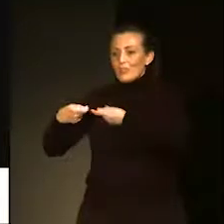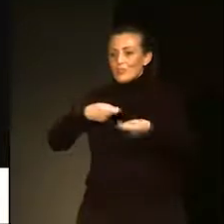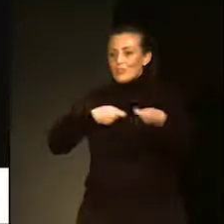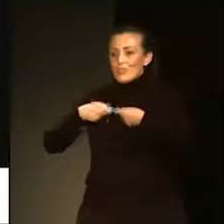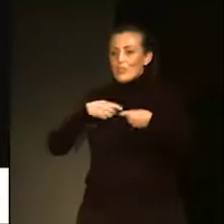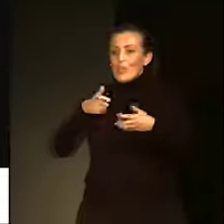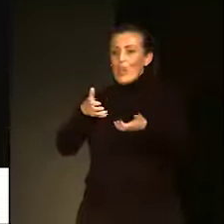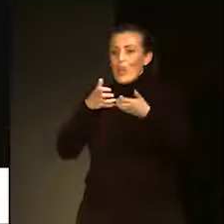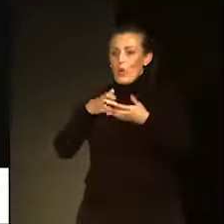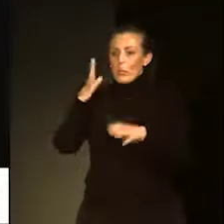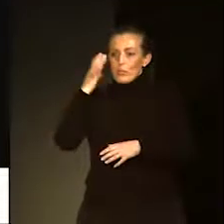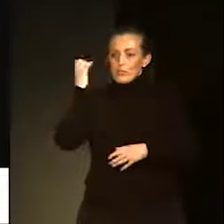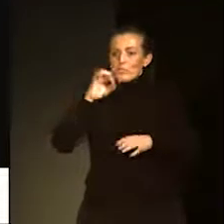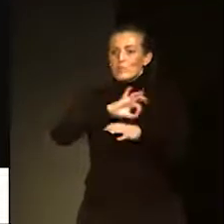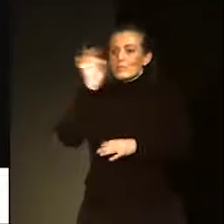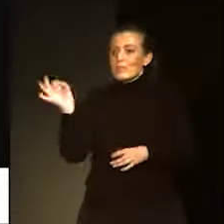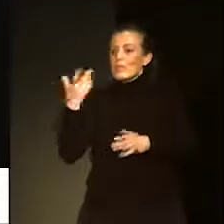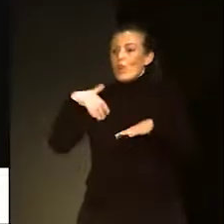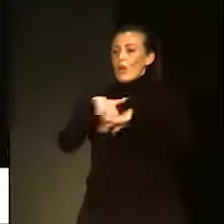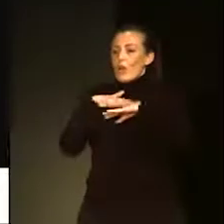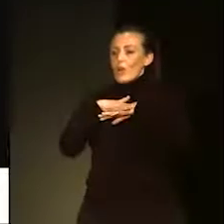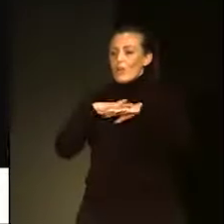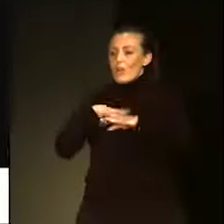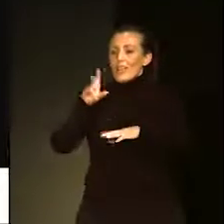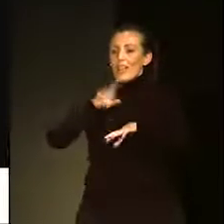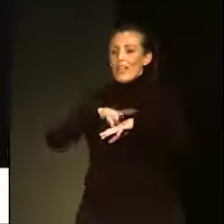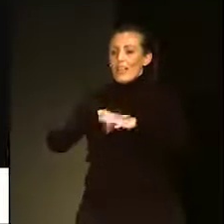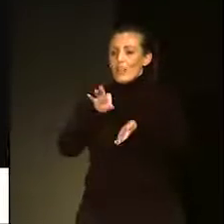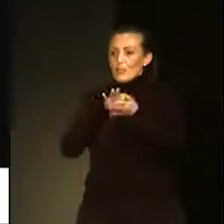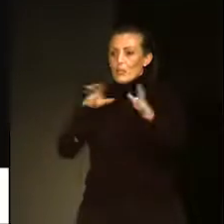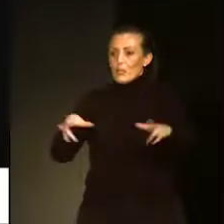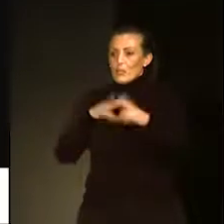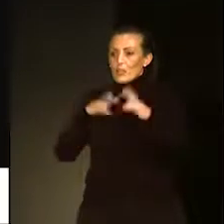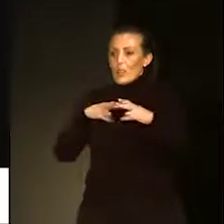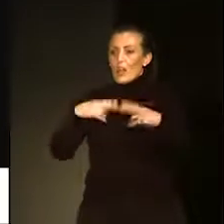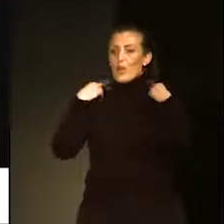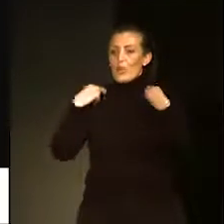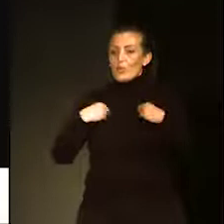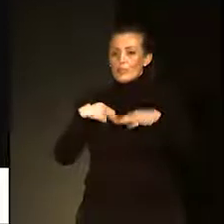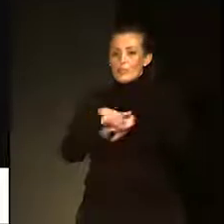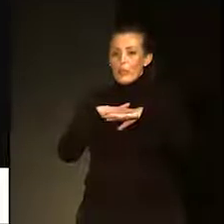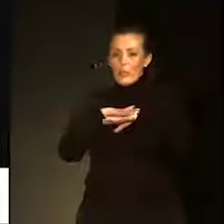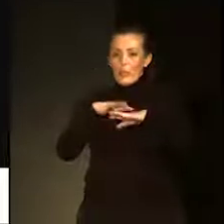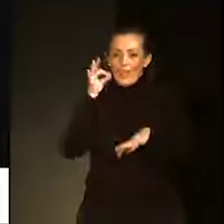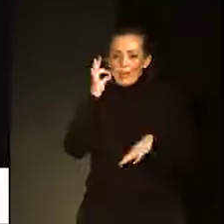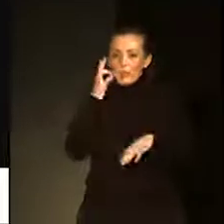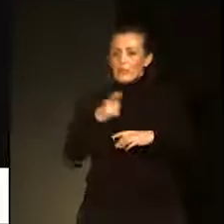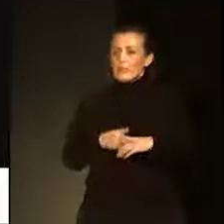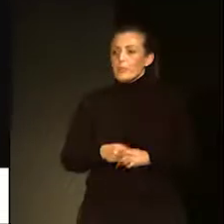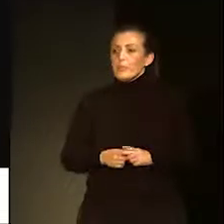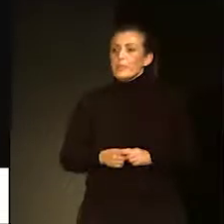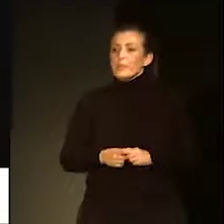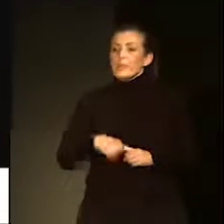Grupo Ganemos y compañeros de gobierno, delegado de Servicios Sociales, diputado provincial.